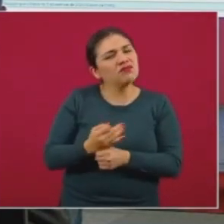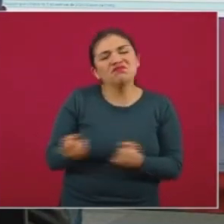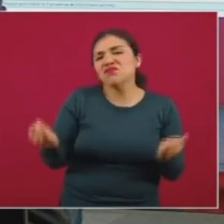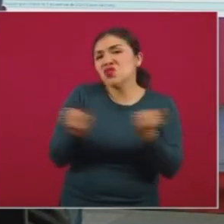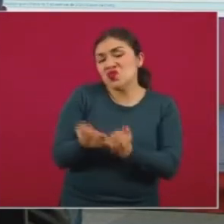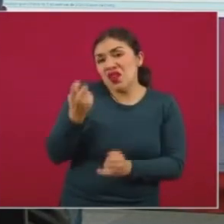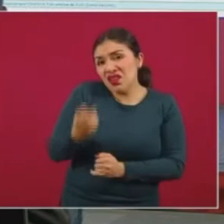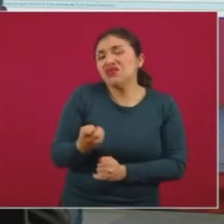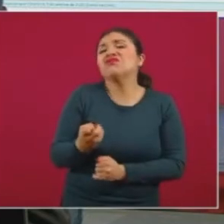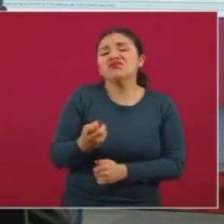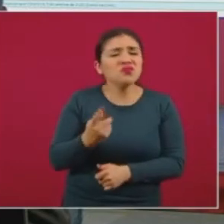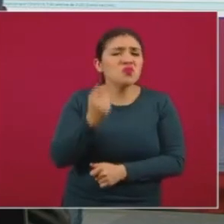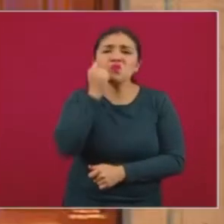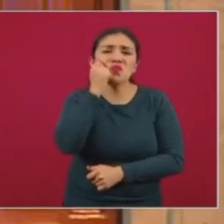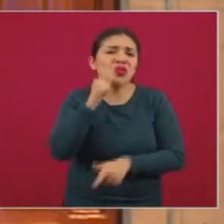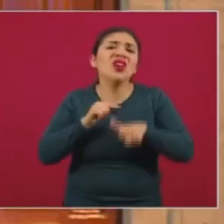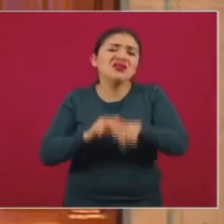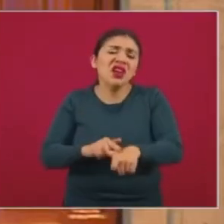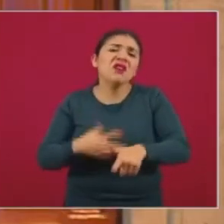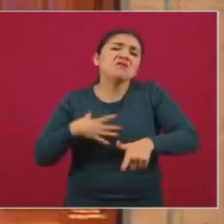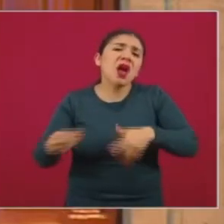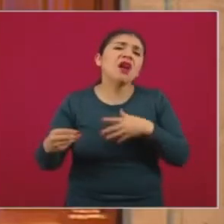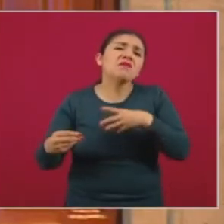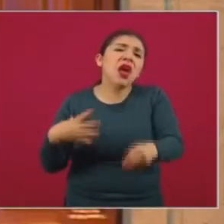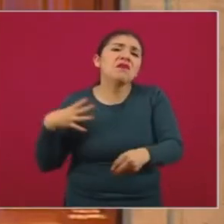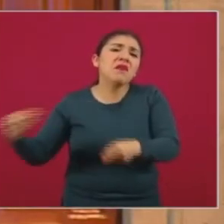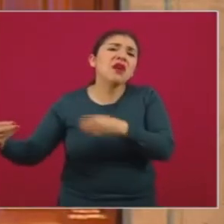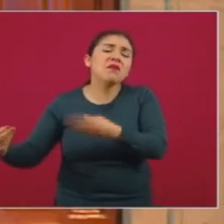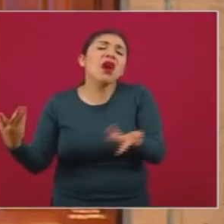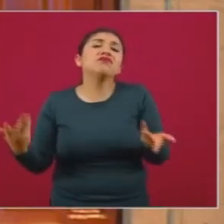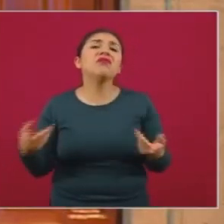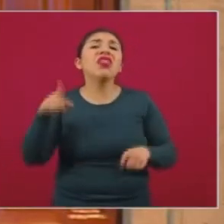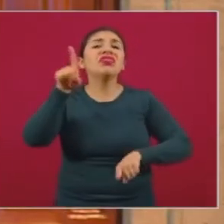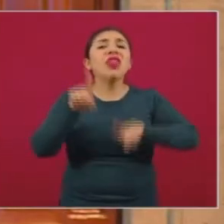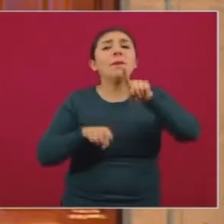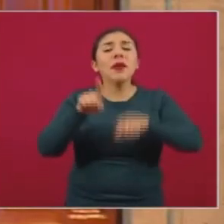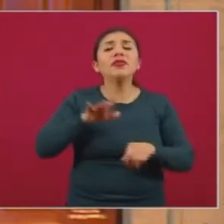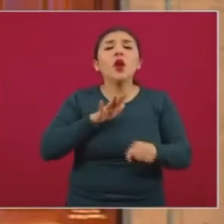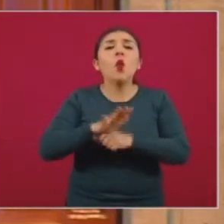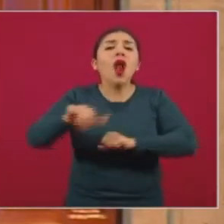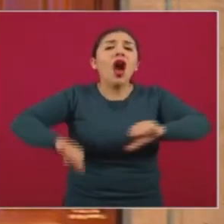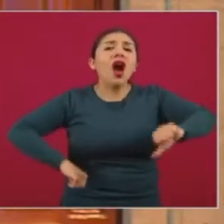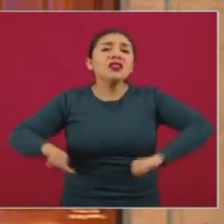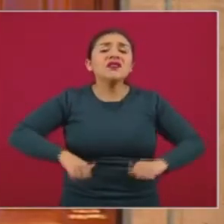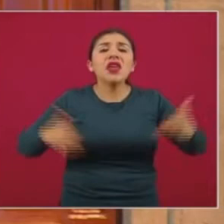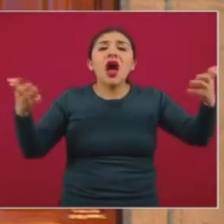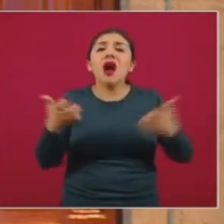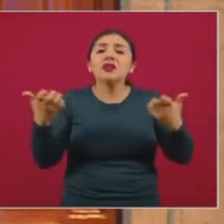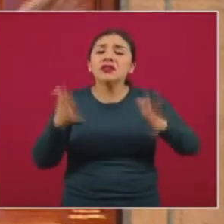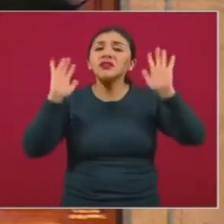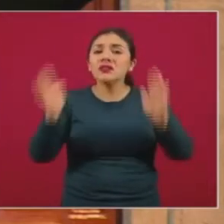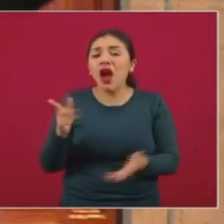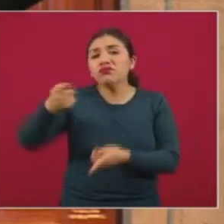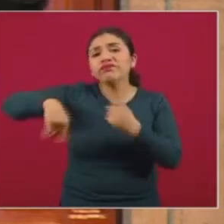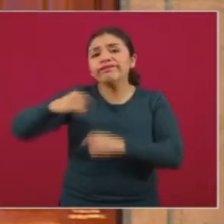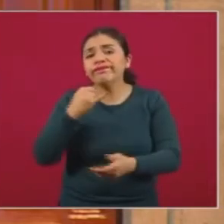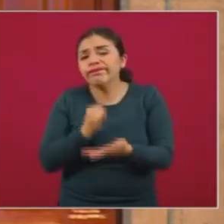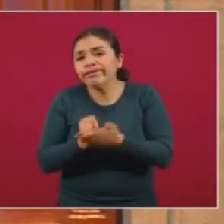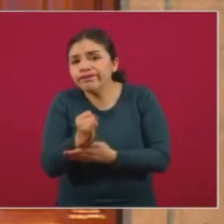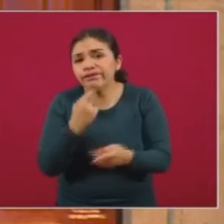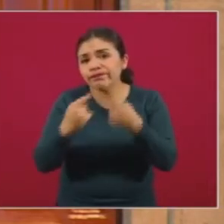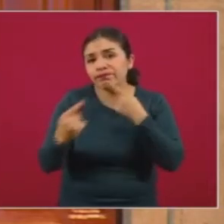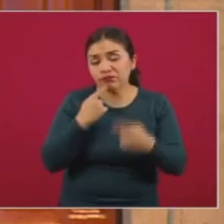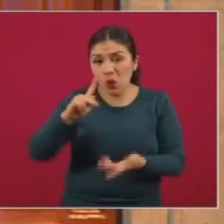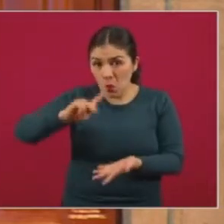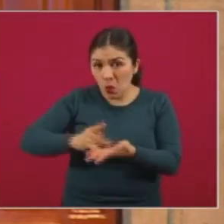maneras no limita la transmisión y sobre todo dependiendo de las acciones que se hayan en su momento tomado. Y aquí vemos nuevamente